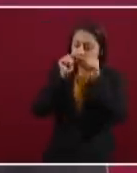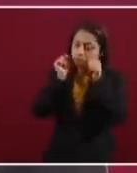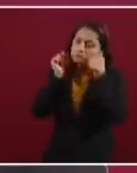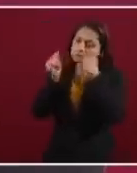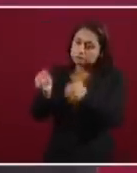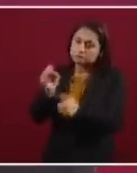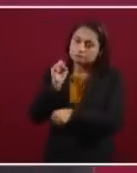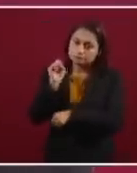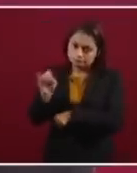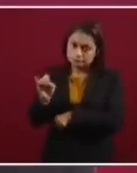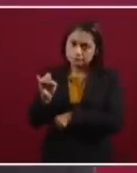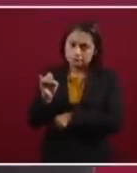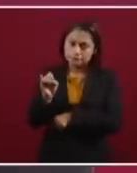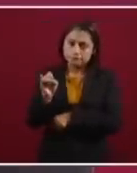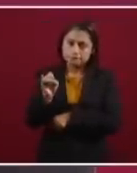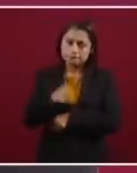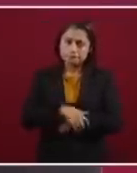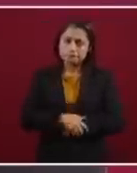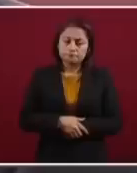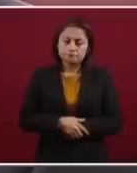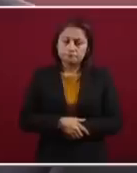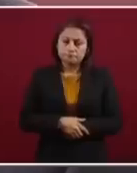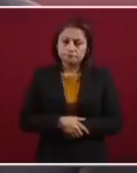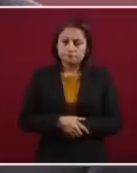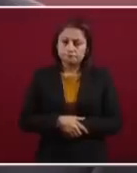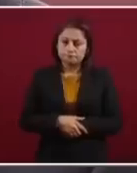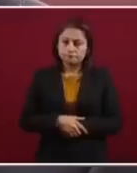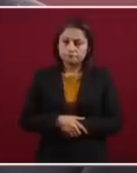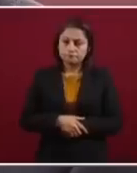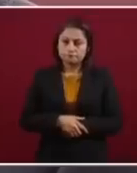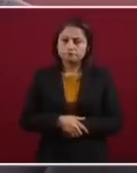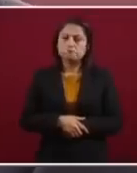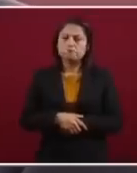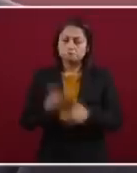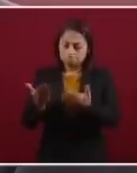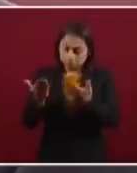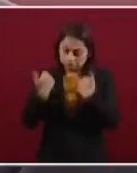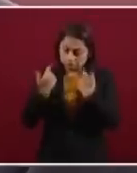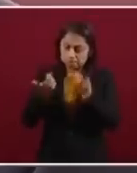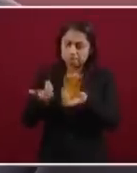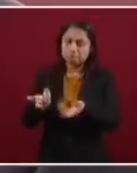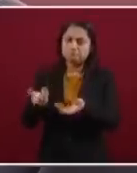se les va a escuchar